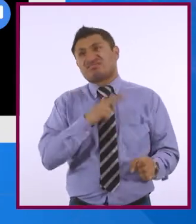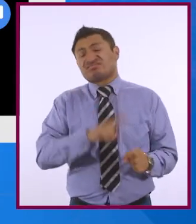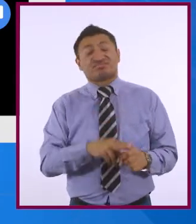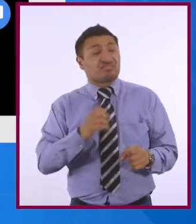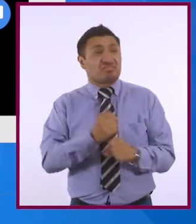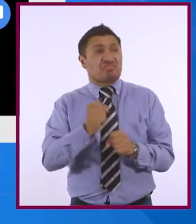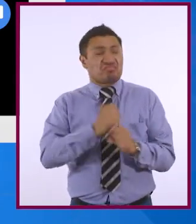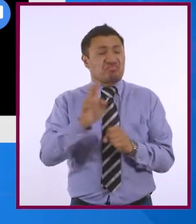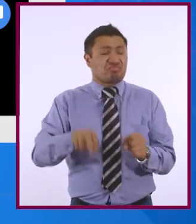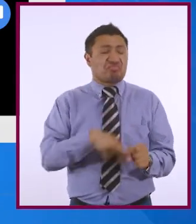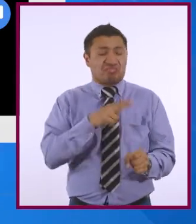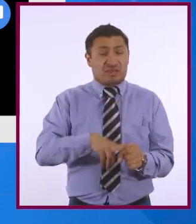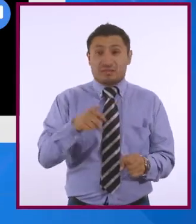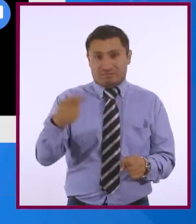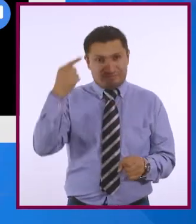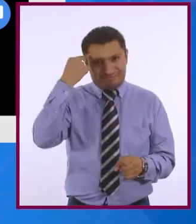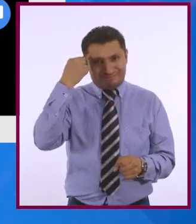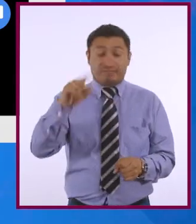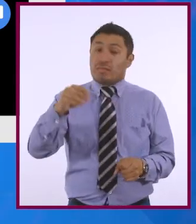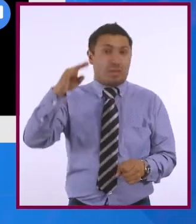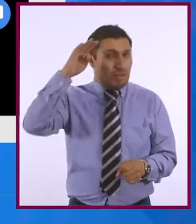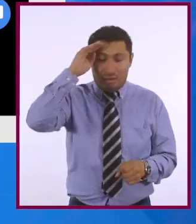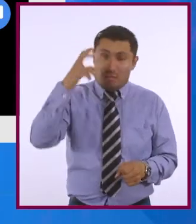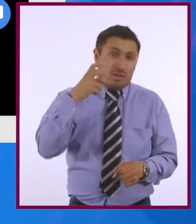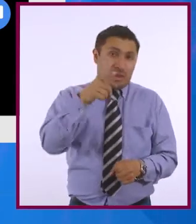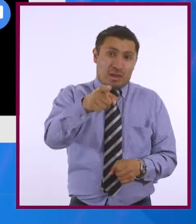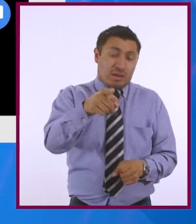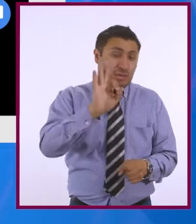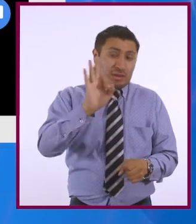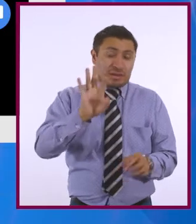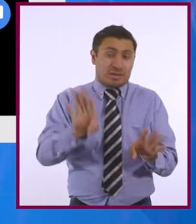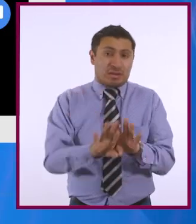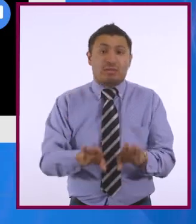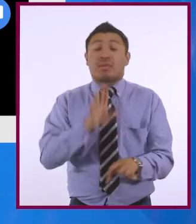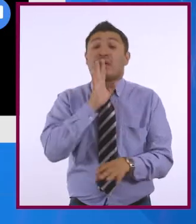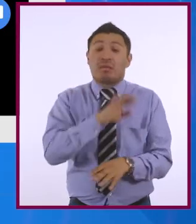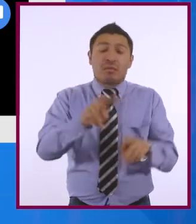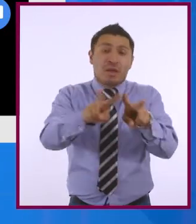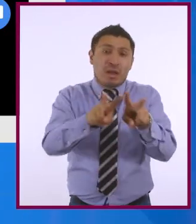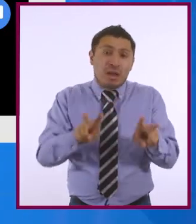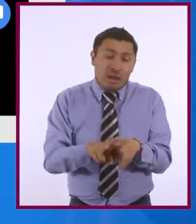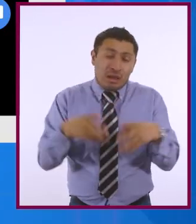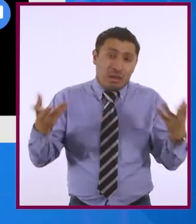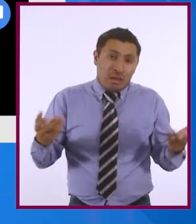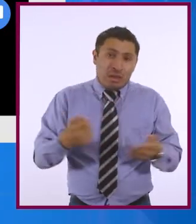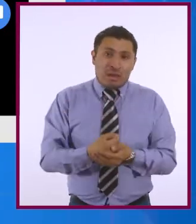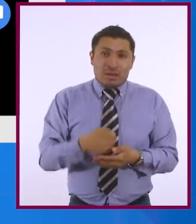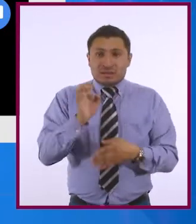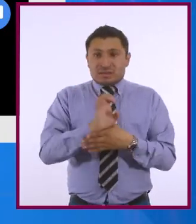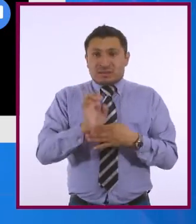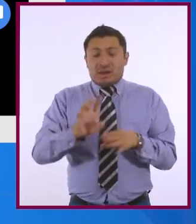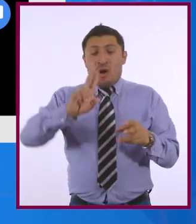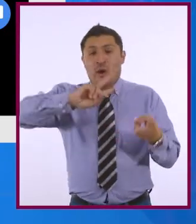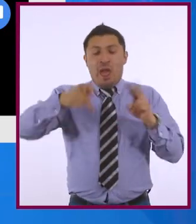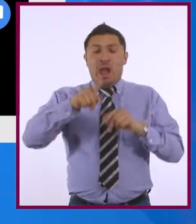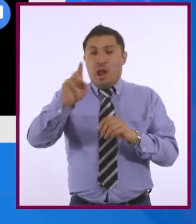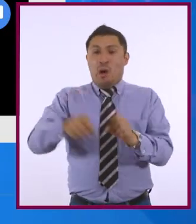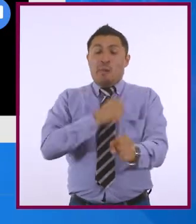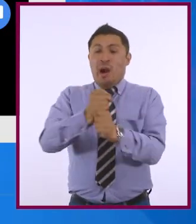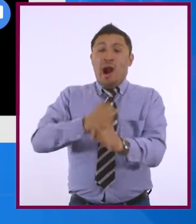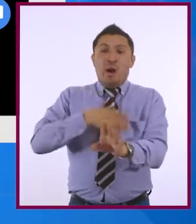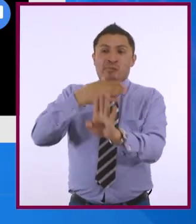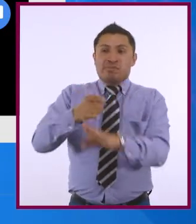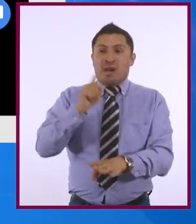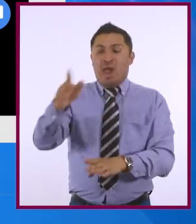violenta, no piensas que eres una persona violenta o que estás haciendo a la otra persona sentir mal o